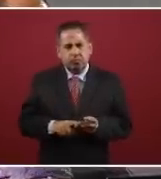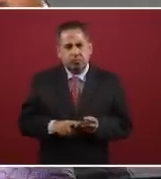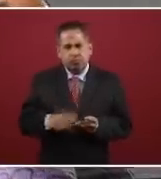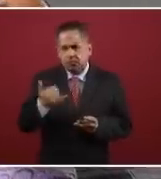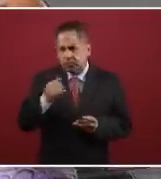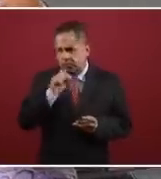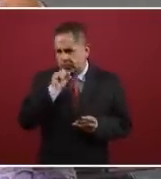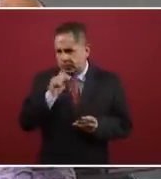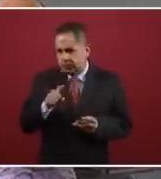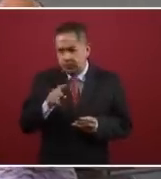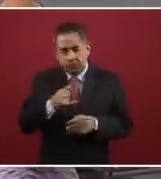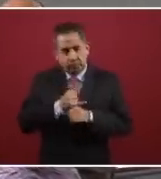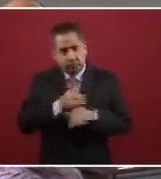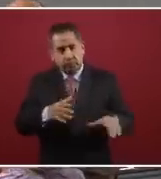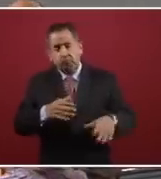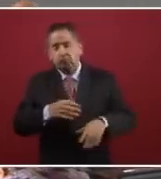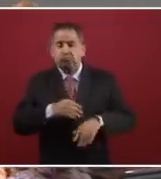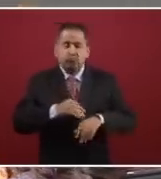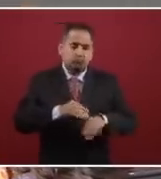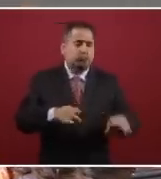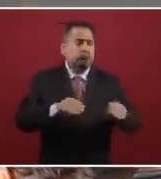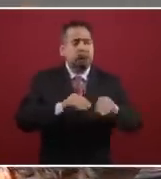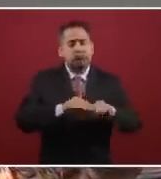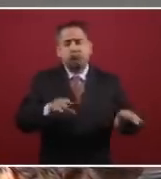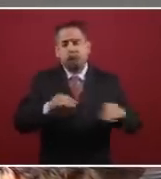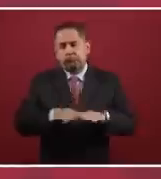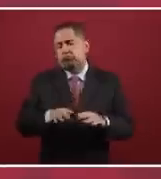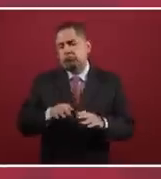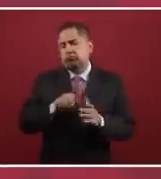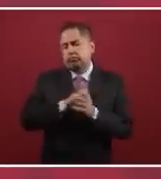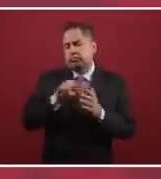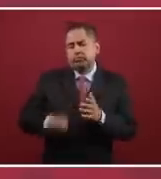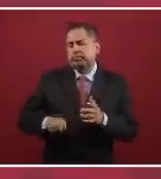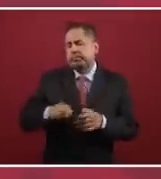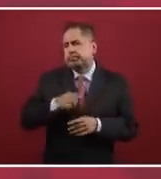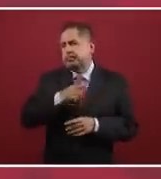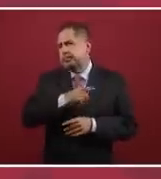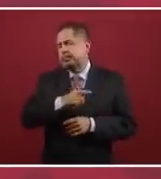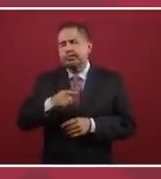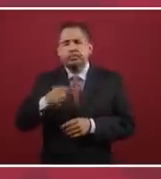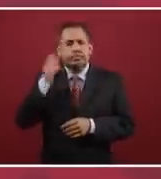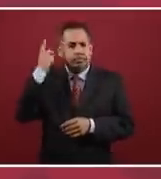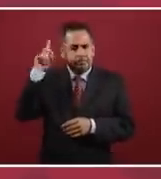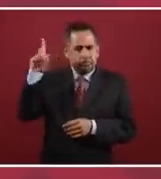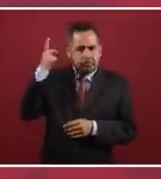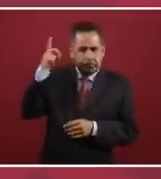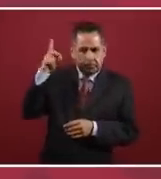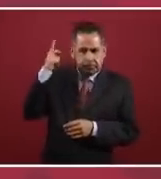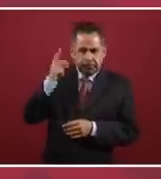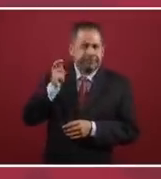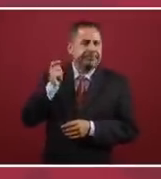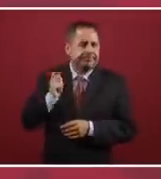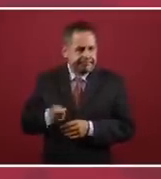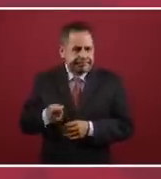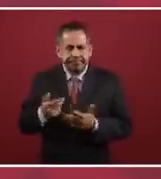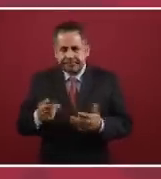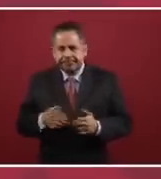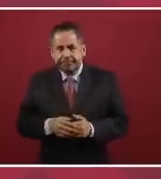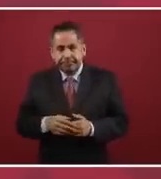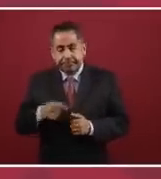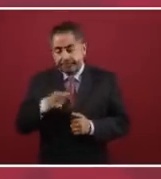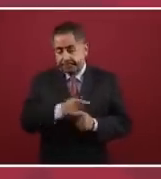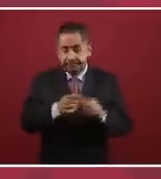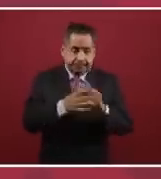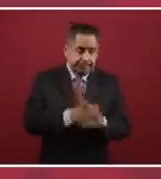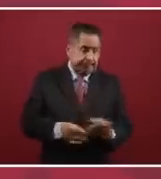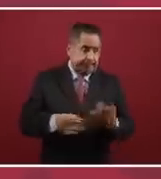y se informa, en el caso, por ejemplo, de Durango, se